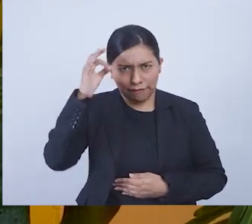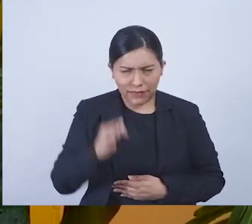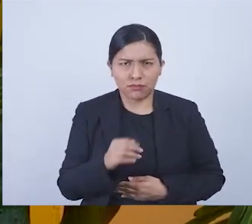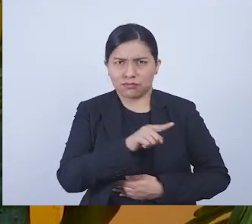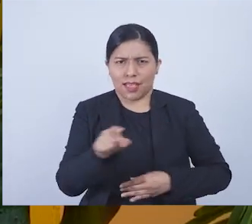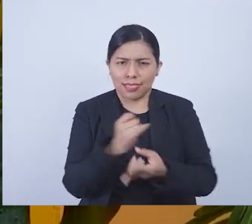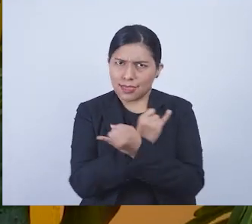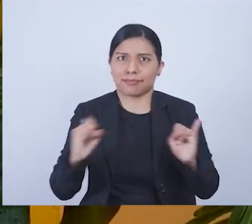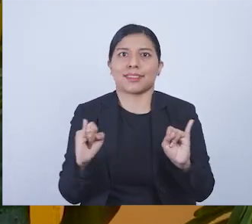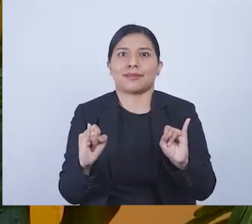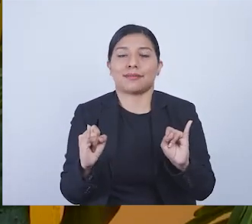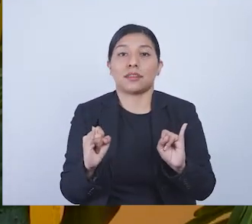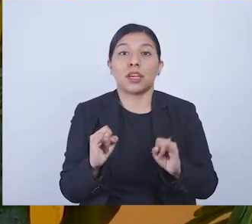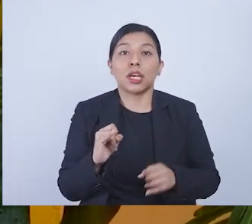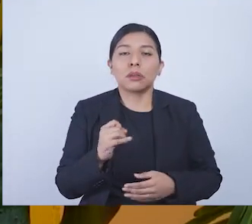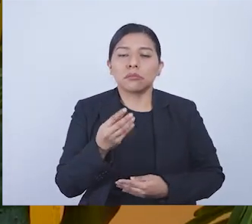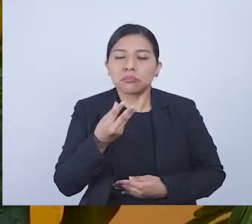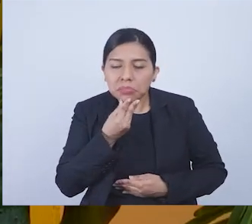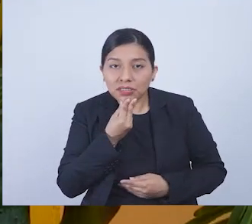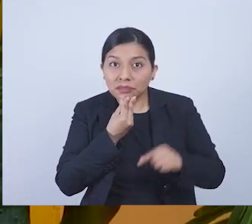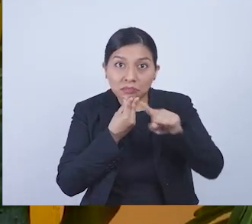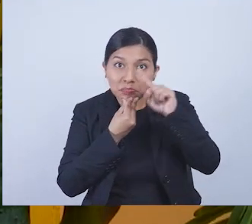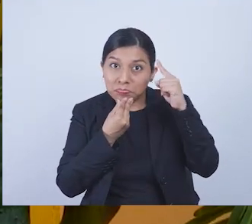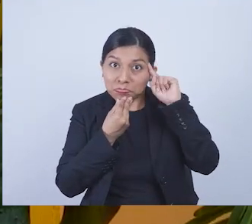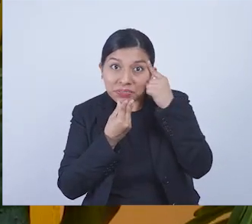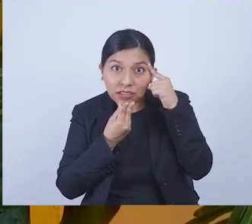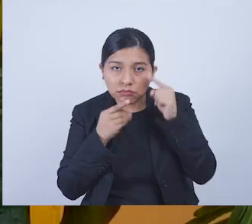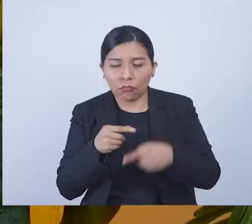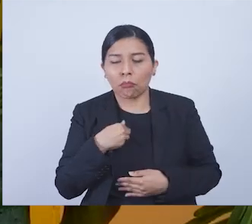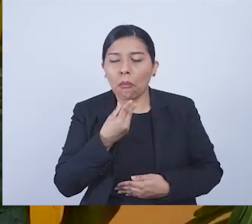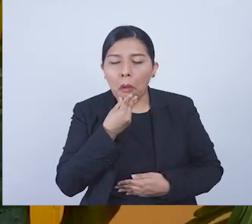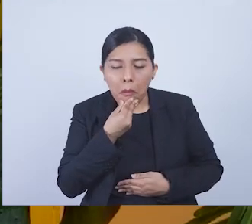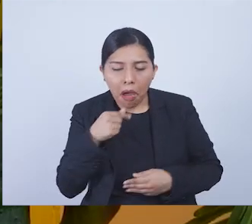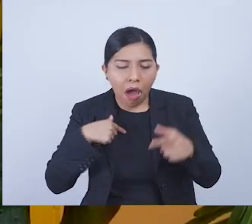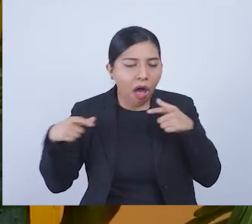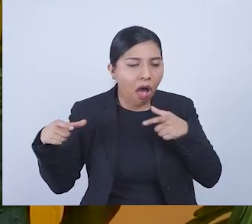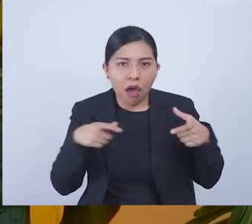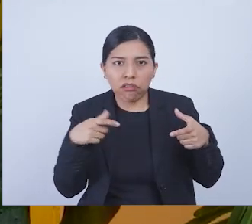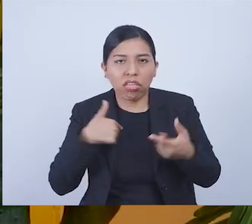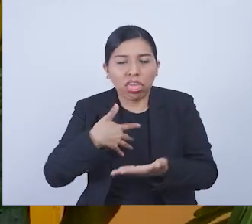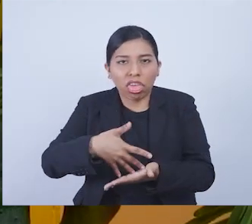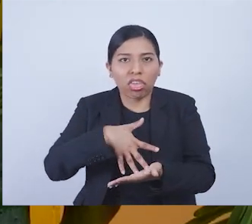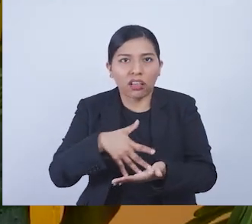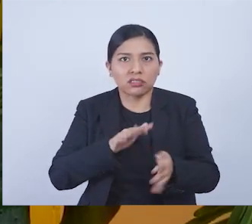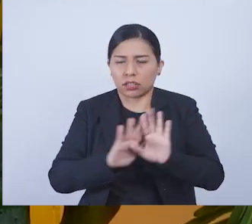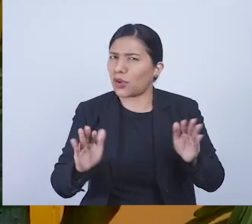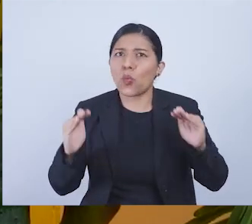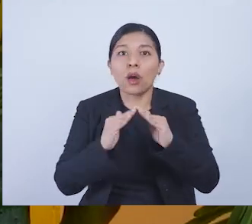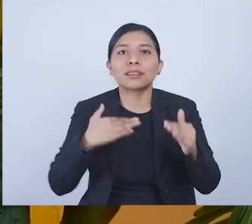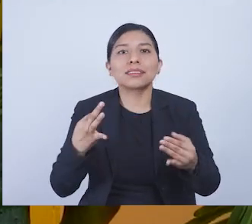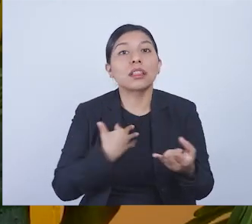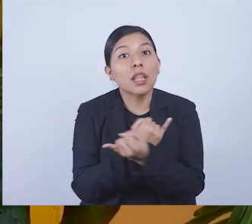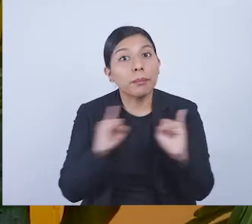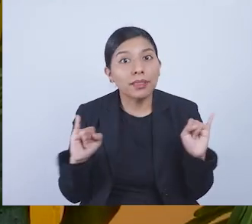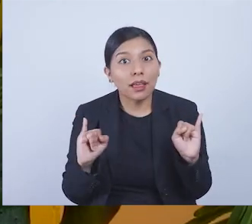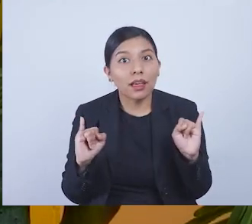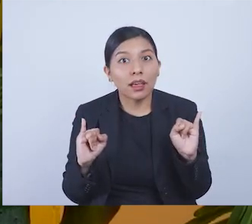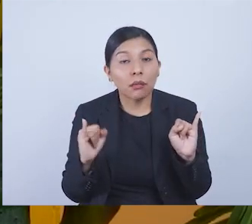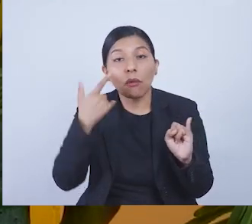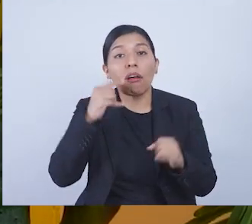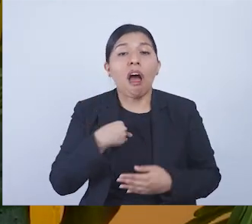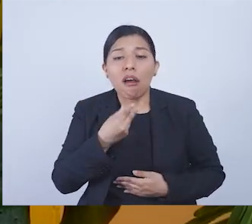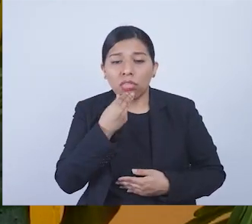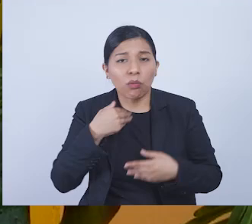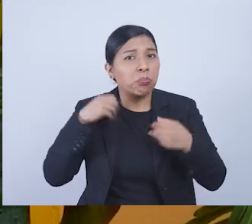El concepto de vejez no está relacionado únicamente con la edad, sino también con la independencia. Qué bueno sería